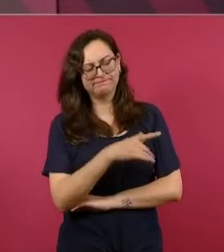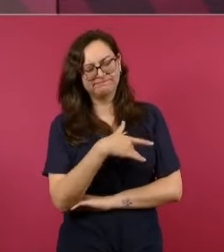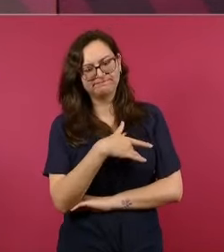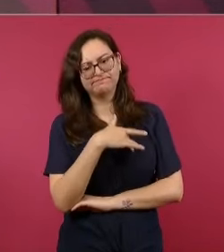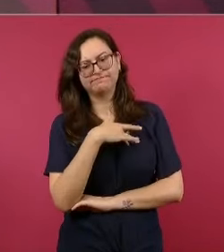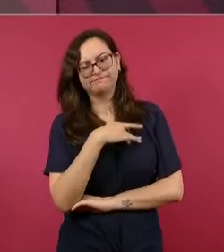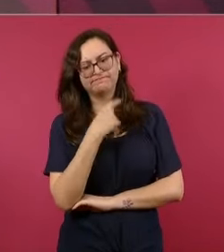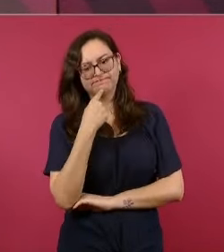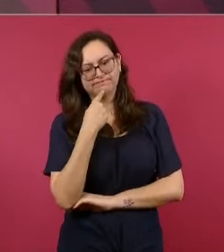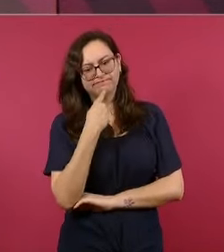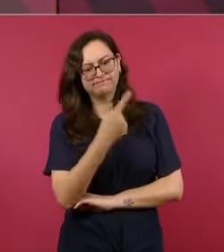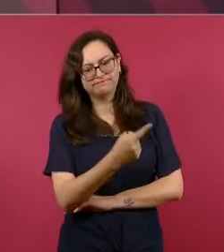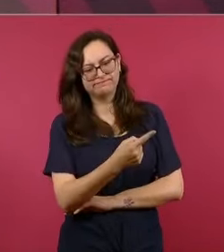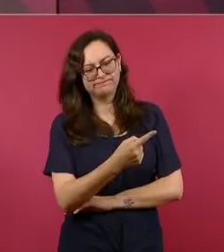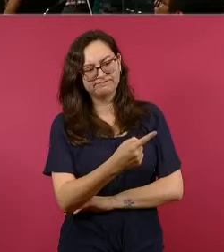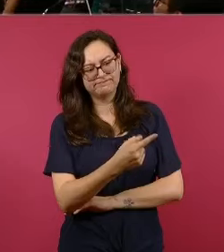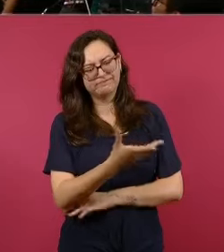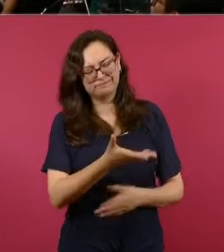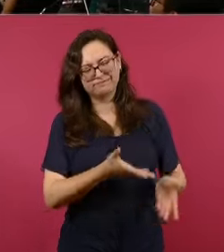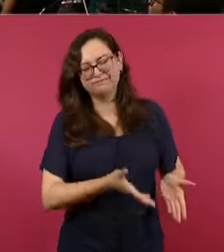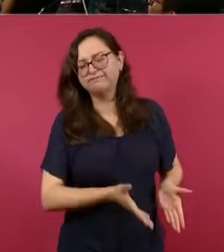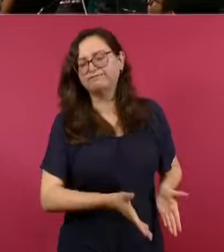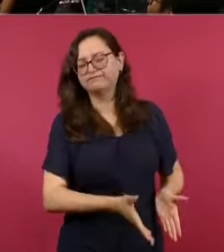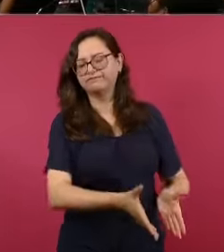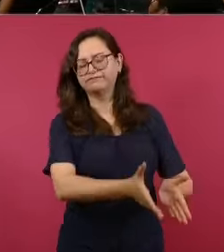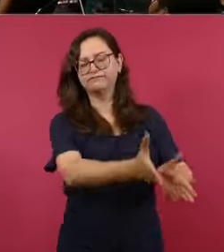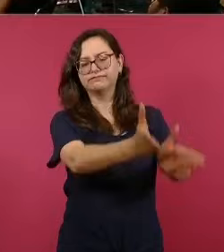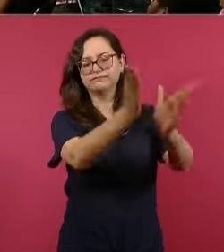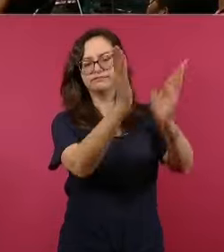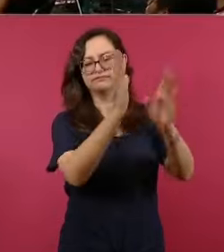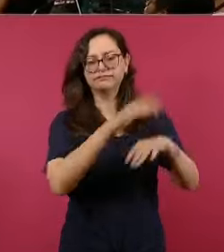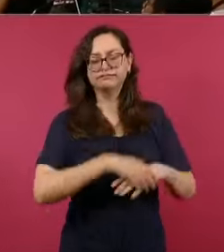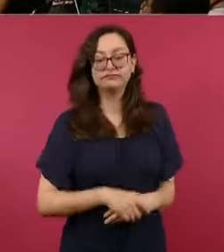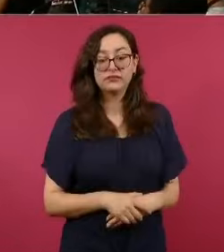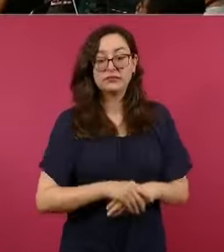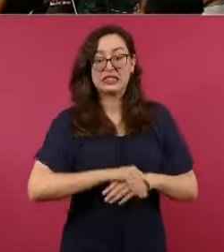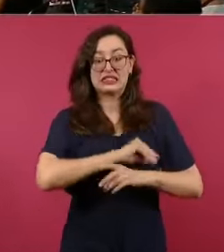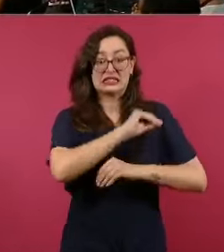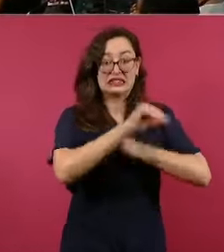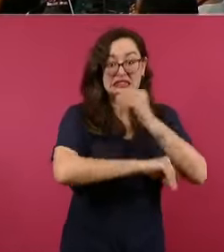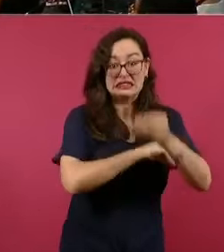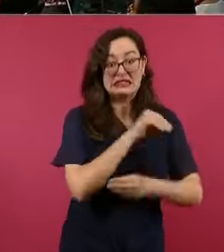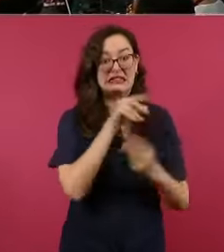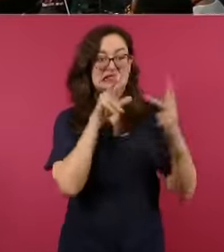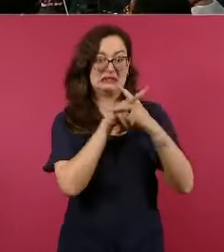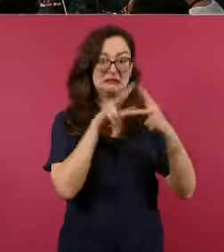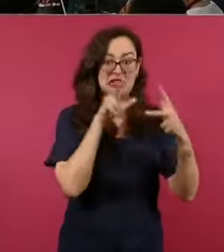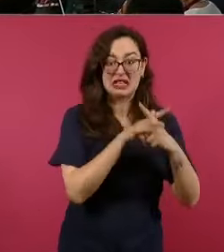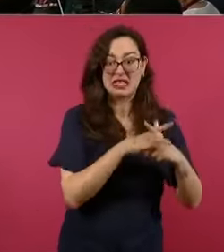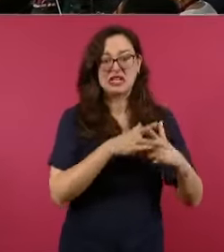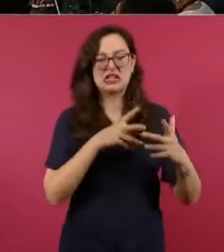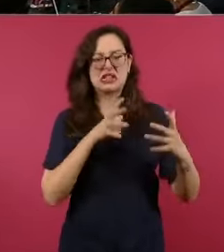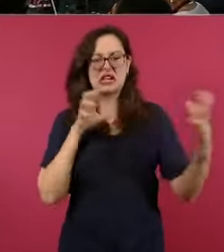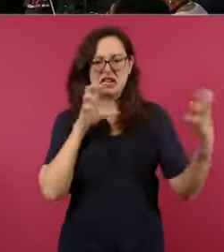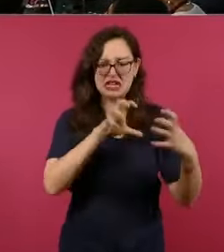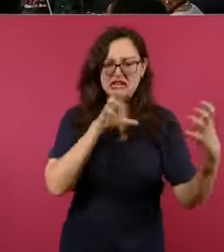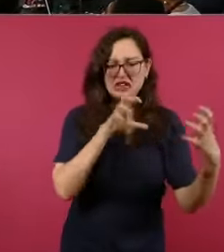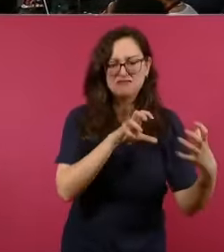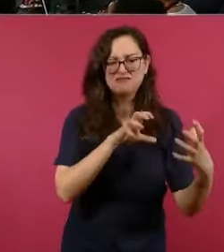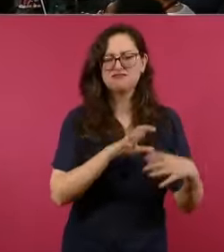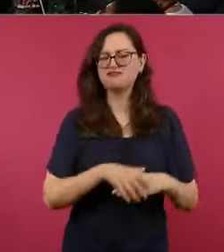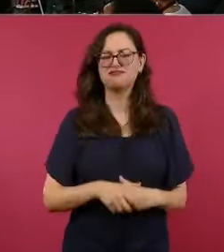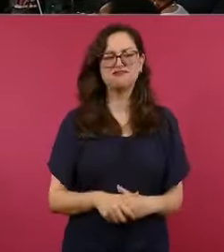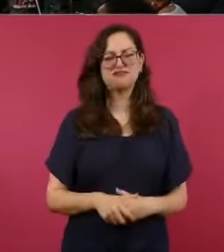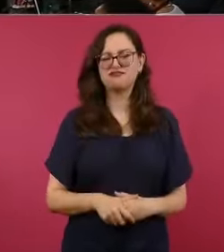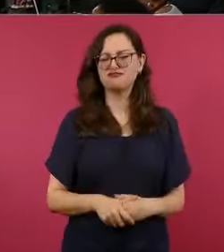camino adelante no enfrascos en pleitos nada no tiene caso cómo